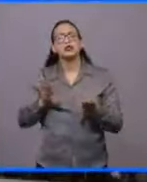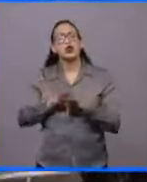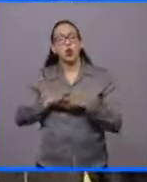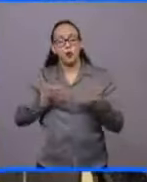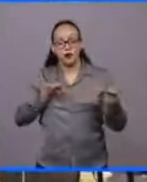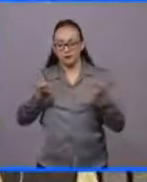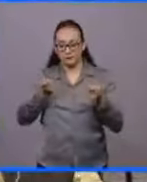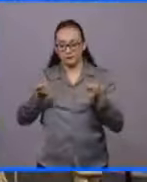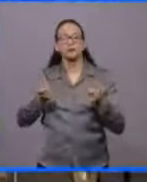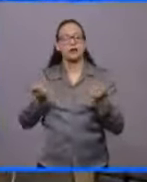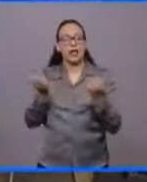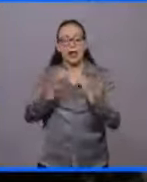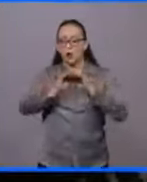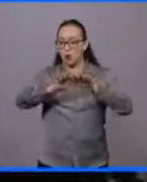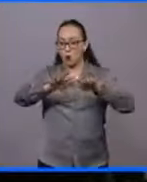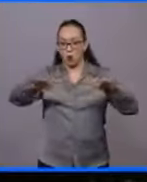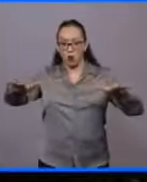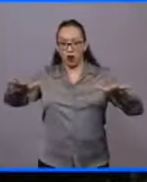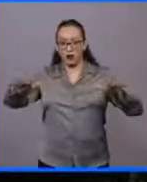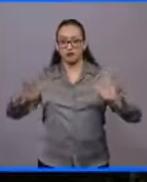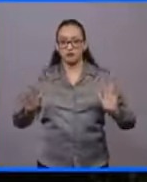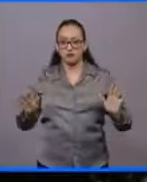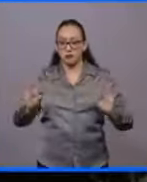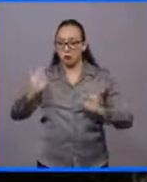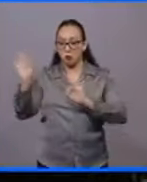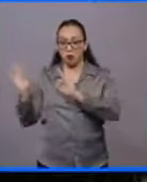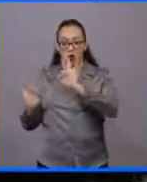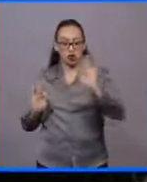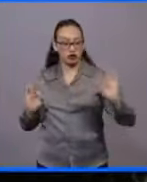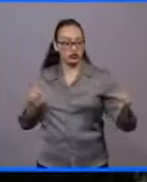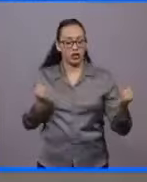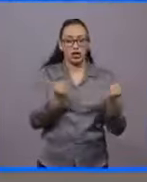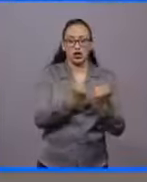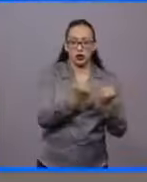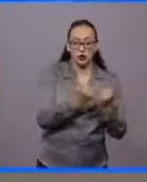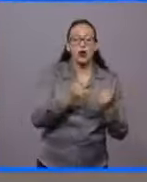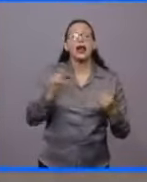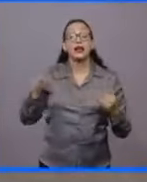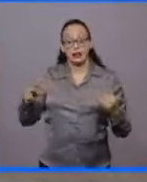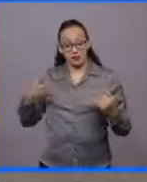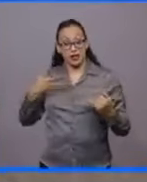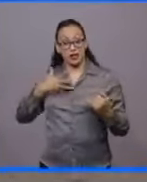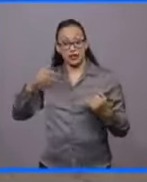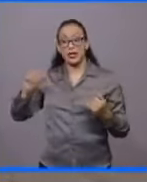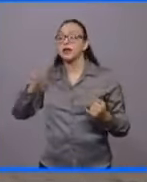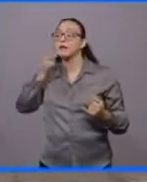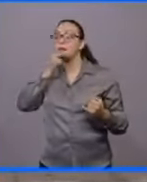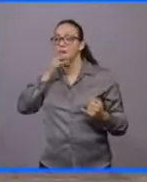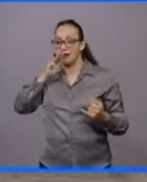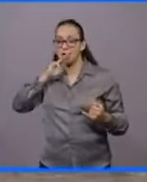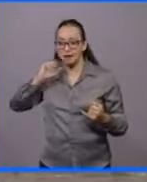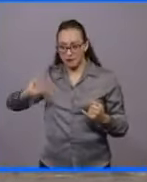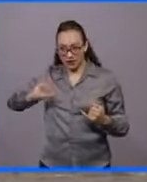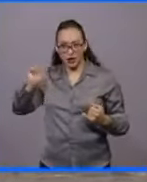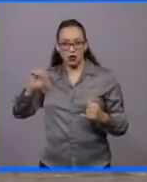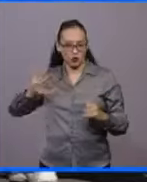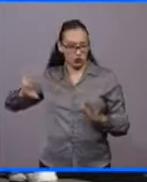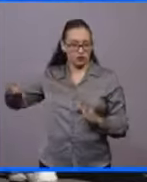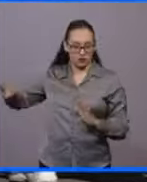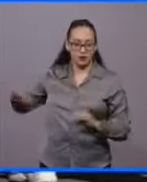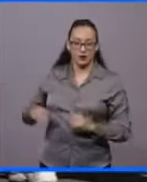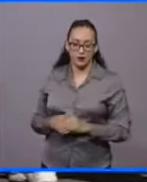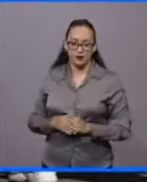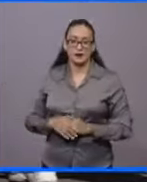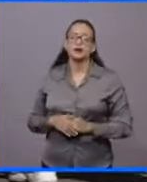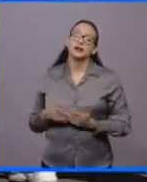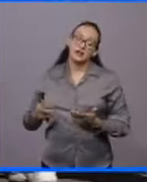los beneficios en partes iguales, sin considerar a los padres y a una hija mayor de edad del trabajador fallecido. En